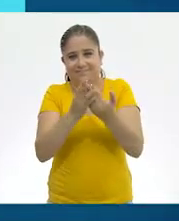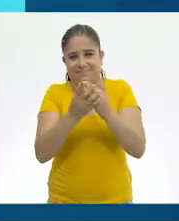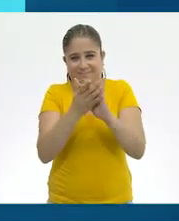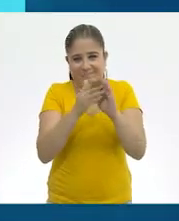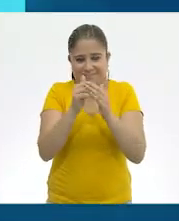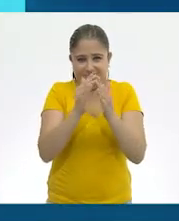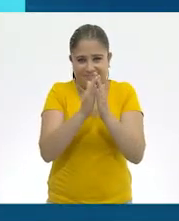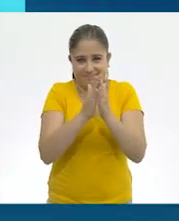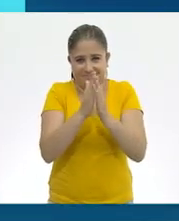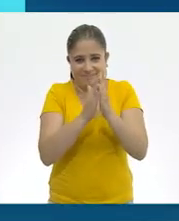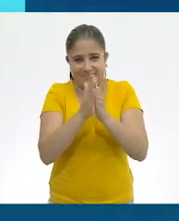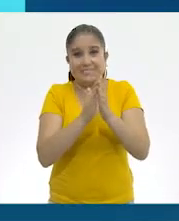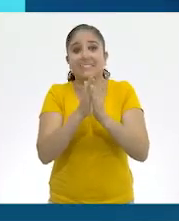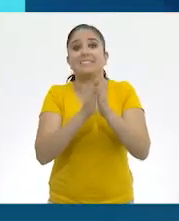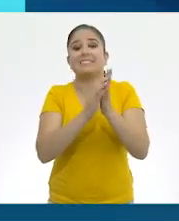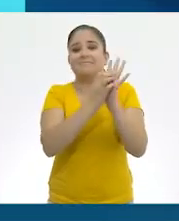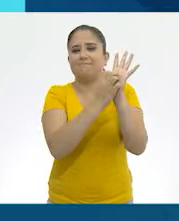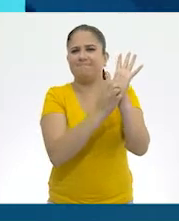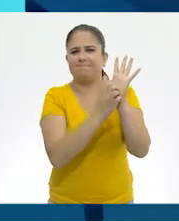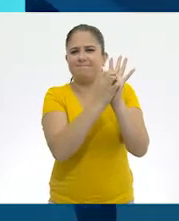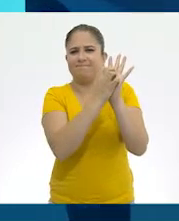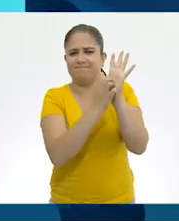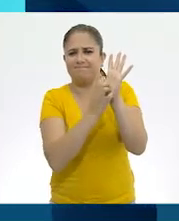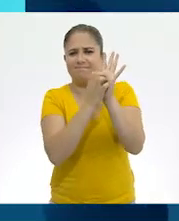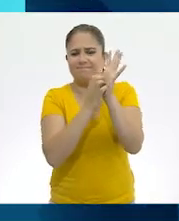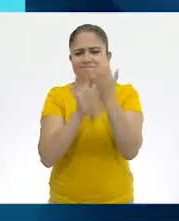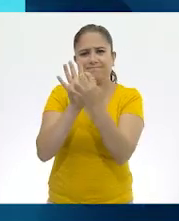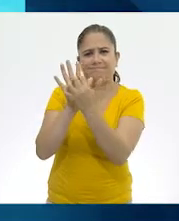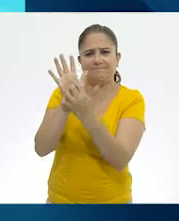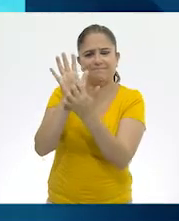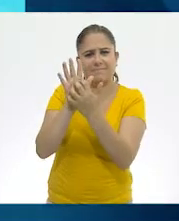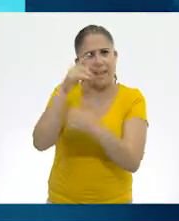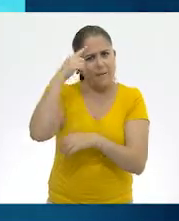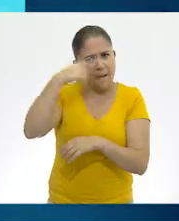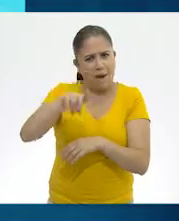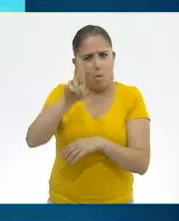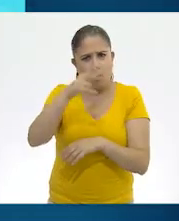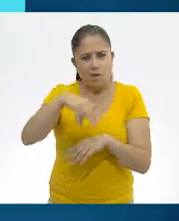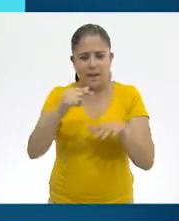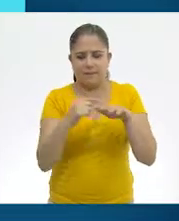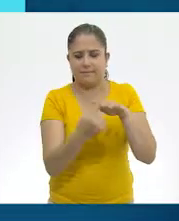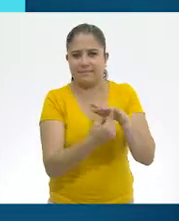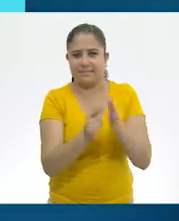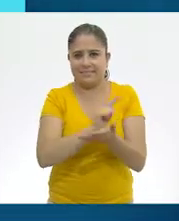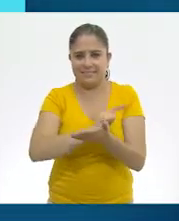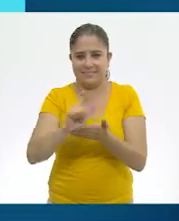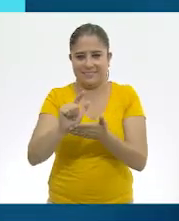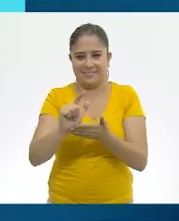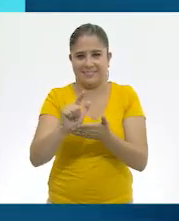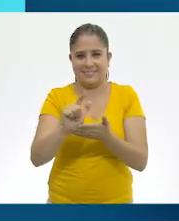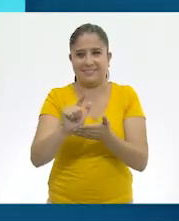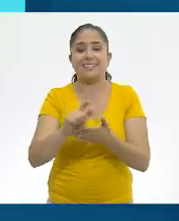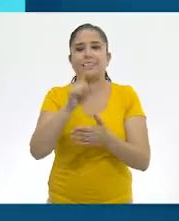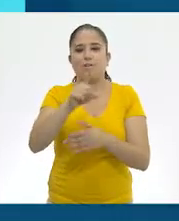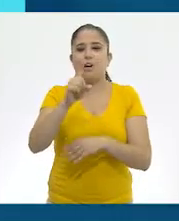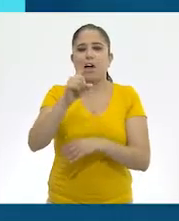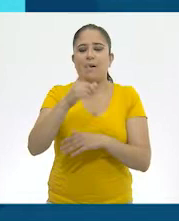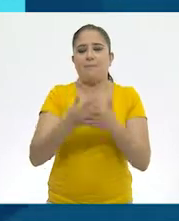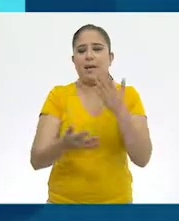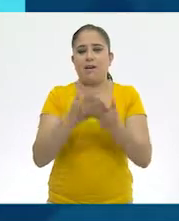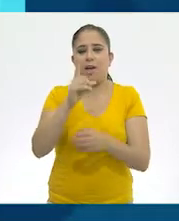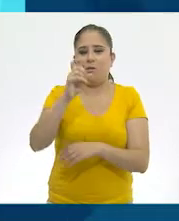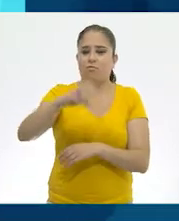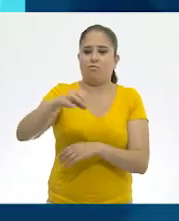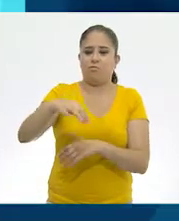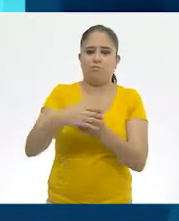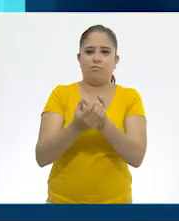dedos. Ahora haz como que rasguñas la palma de tus manos para lavar tus uñas. Enjuaga tus manos con